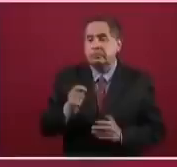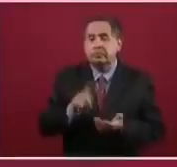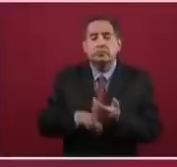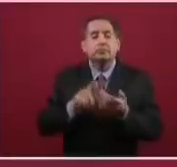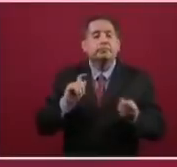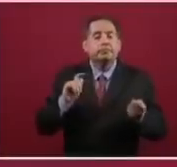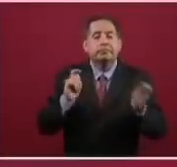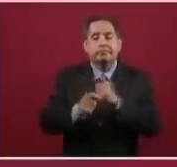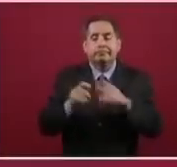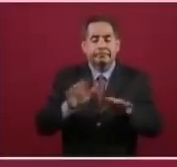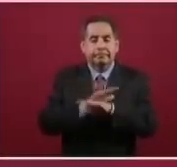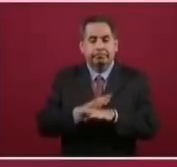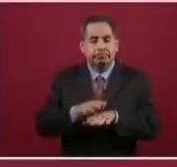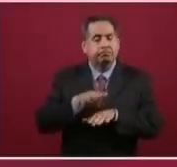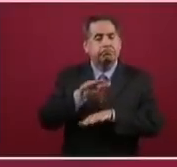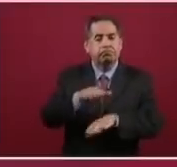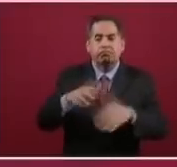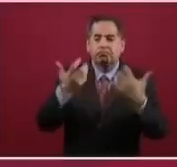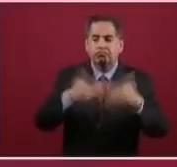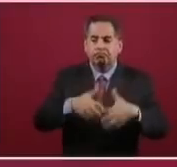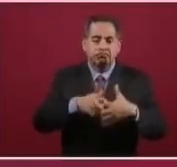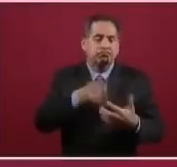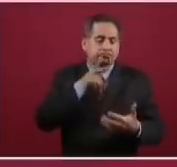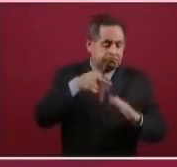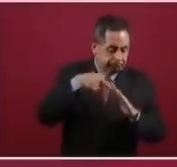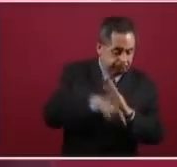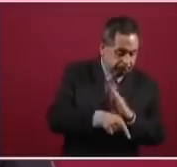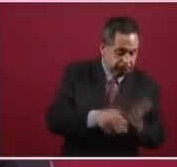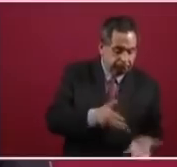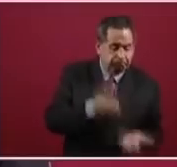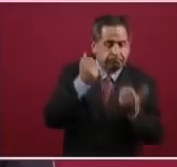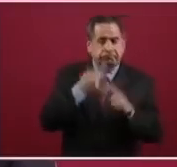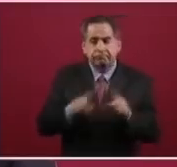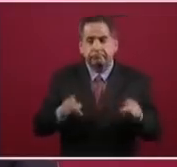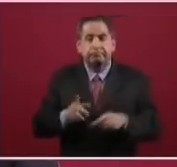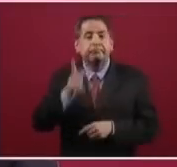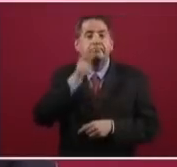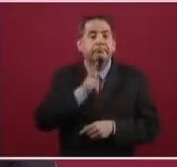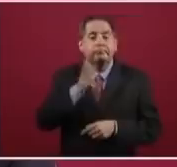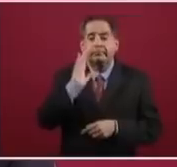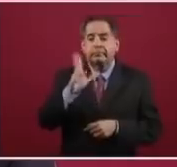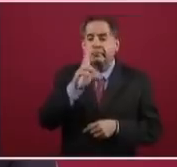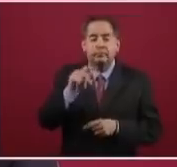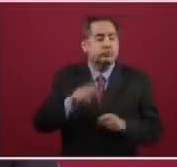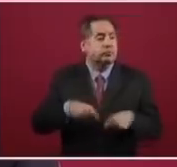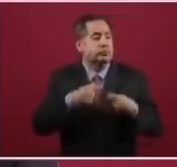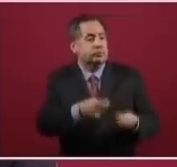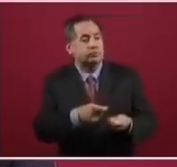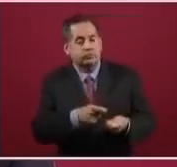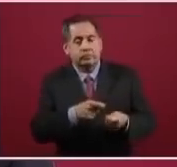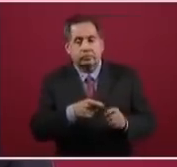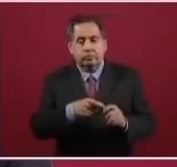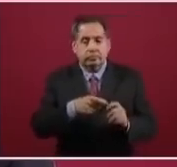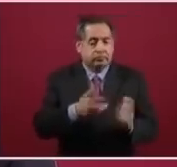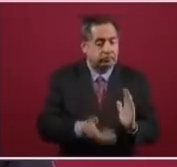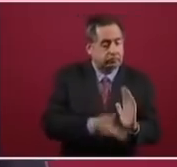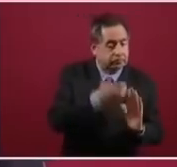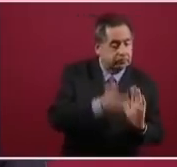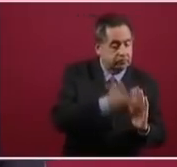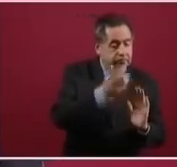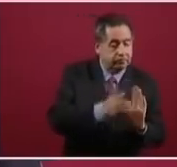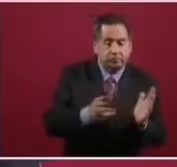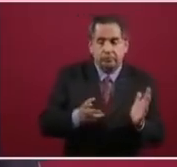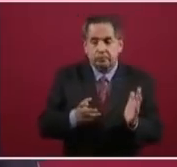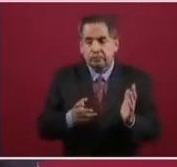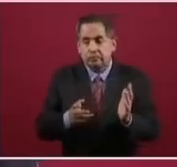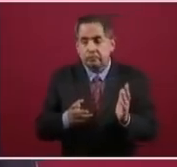un cambio importante en la estrategia de producción y exploración de pemex este mes ha dejado de privilegiar la producción y el explorar la exploración